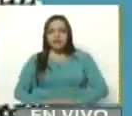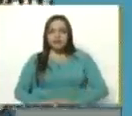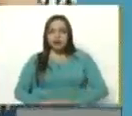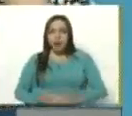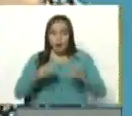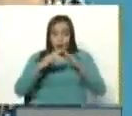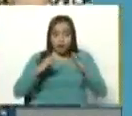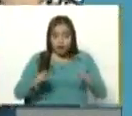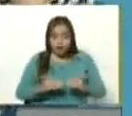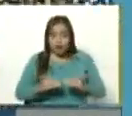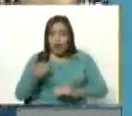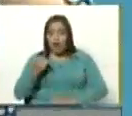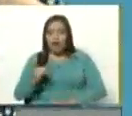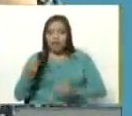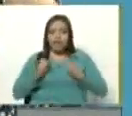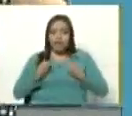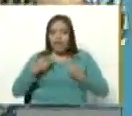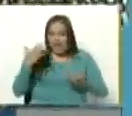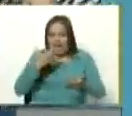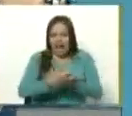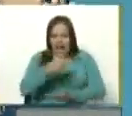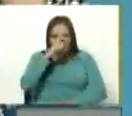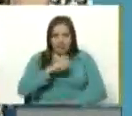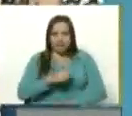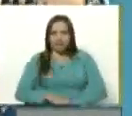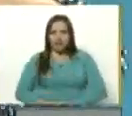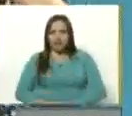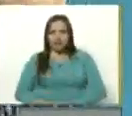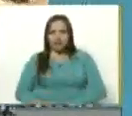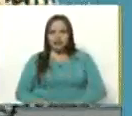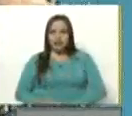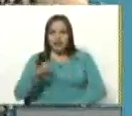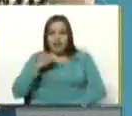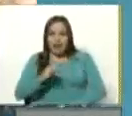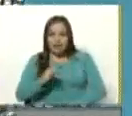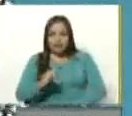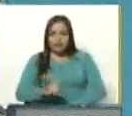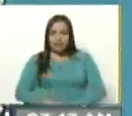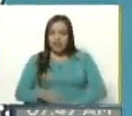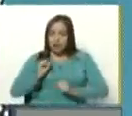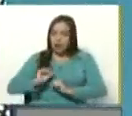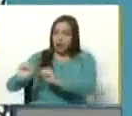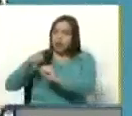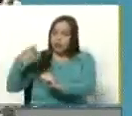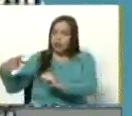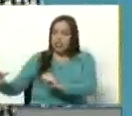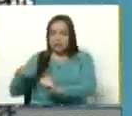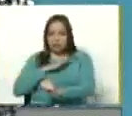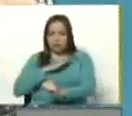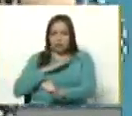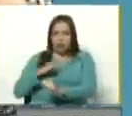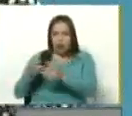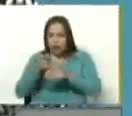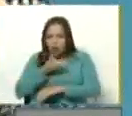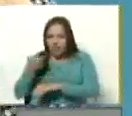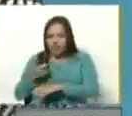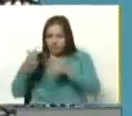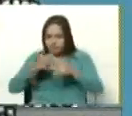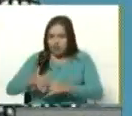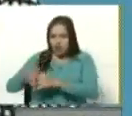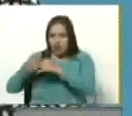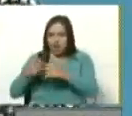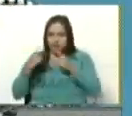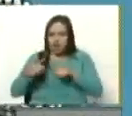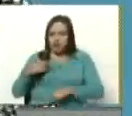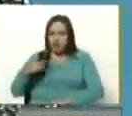Entonces fue más bien en contra de mi gobierno, de las políticas de mi gobierno. Pero lo que experimenté